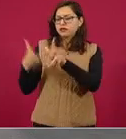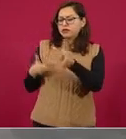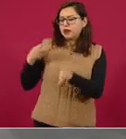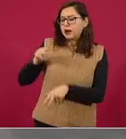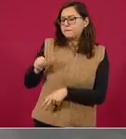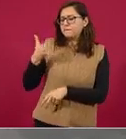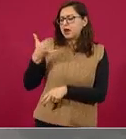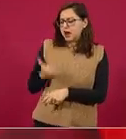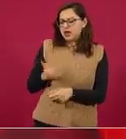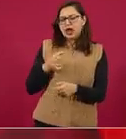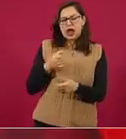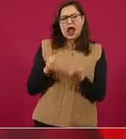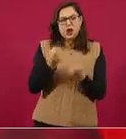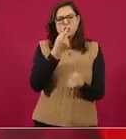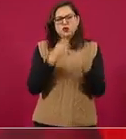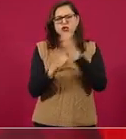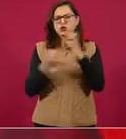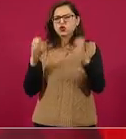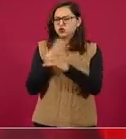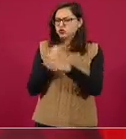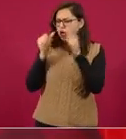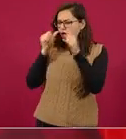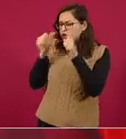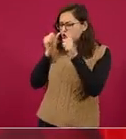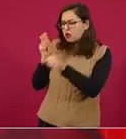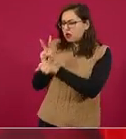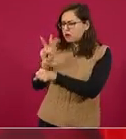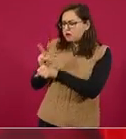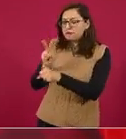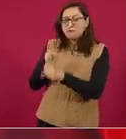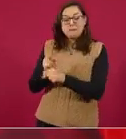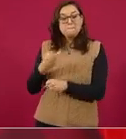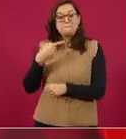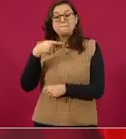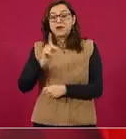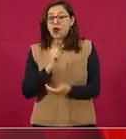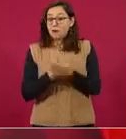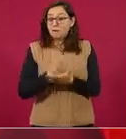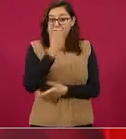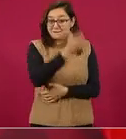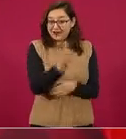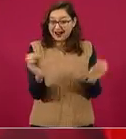nada, ni tenemos ninguna relación